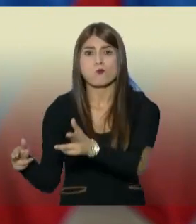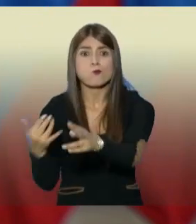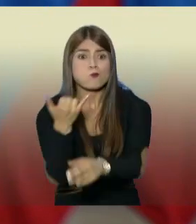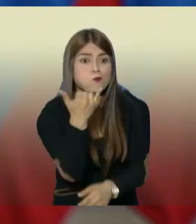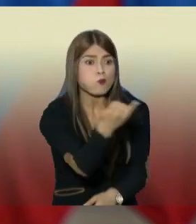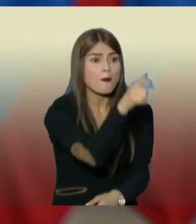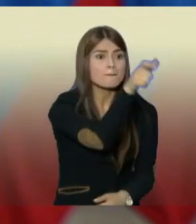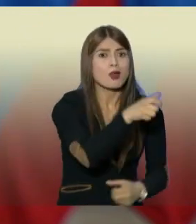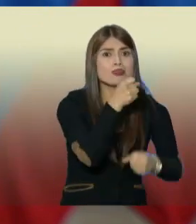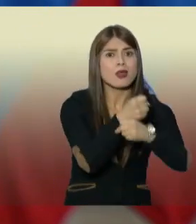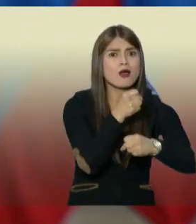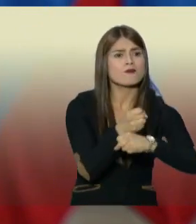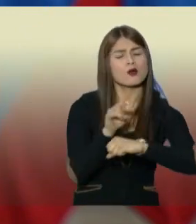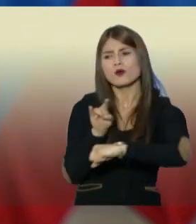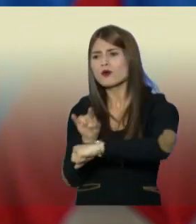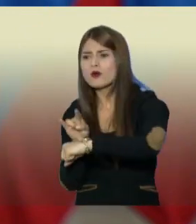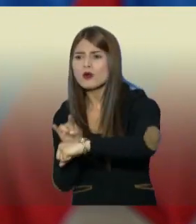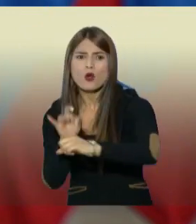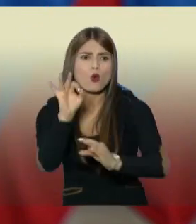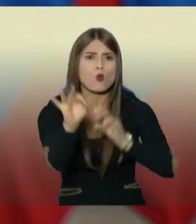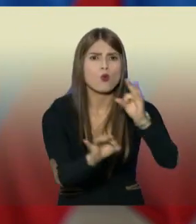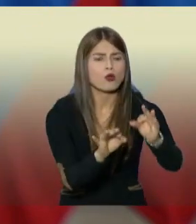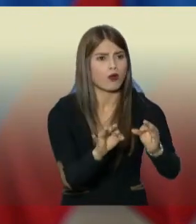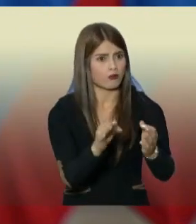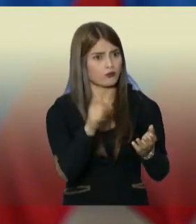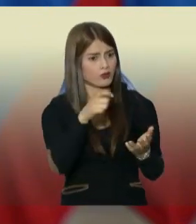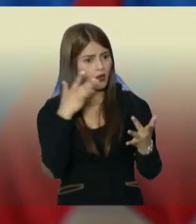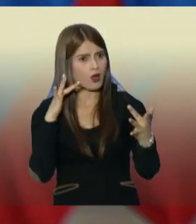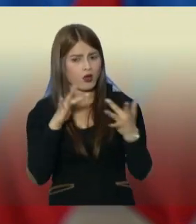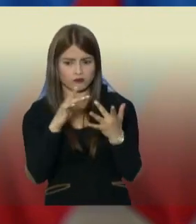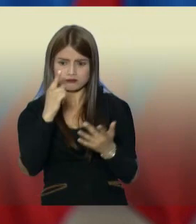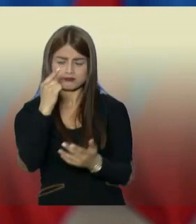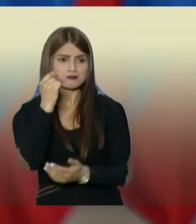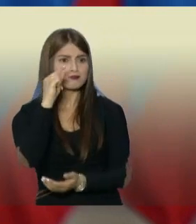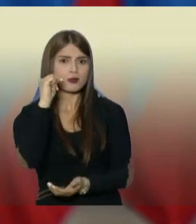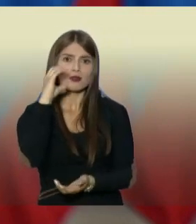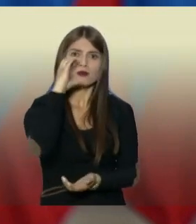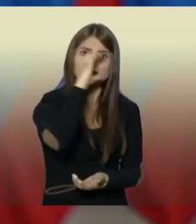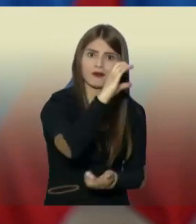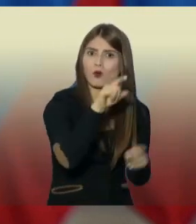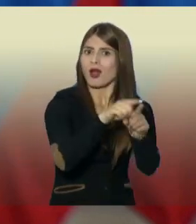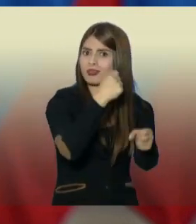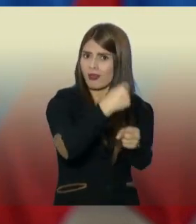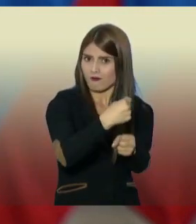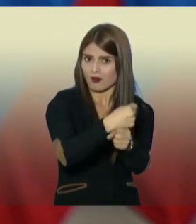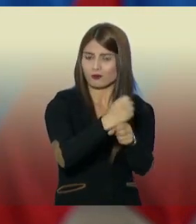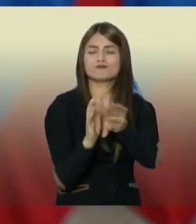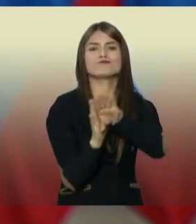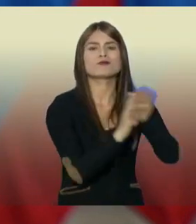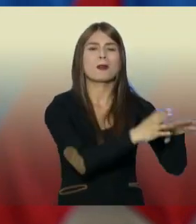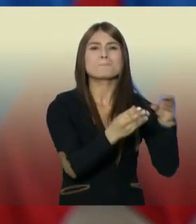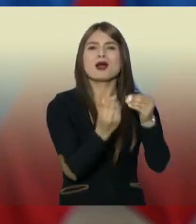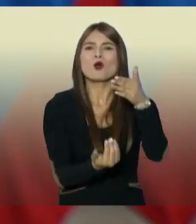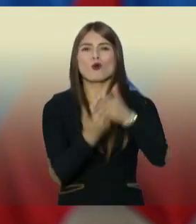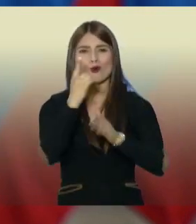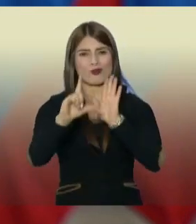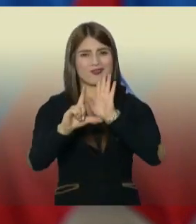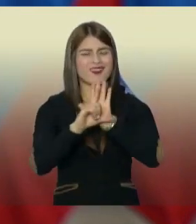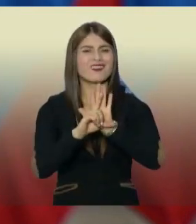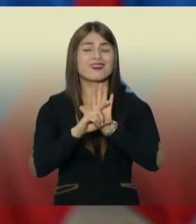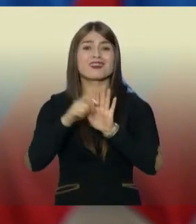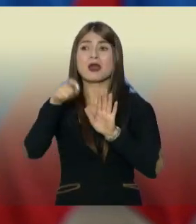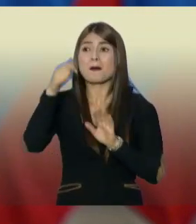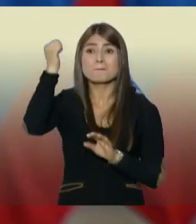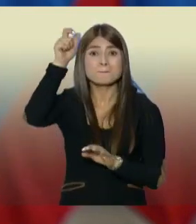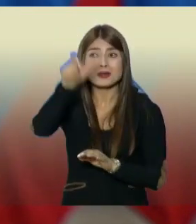digno que reconozca su aporte establecimos nuevas normas para que más docentes calificados lleguen a las zonas Donde